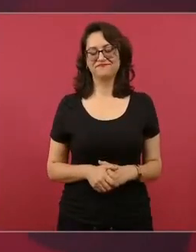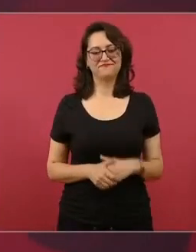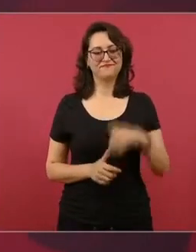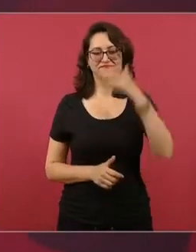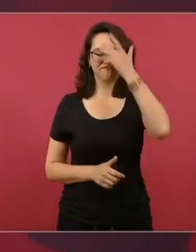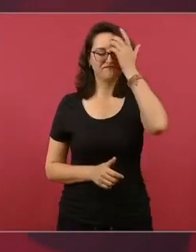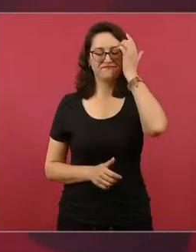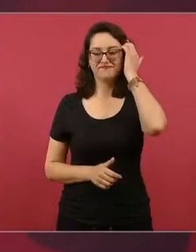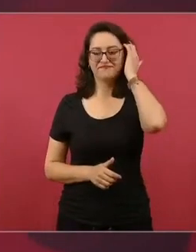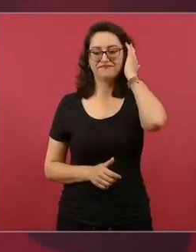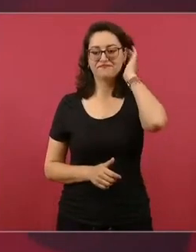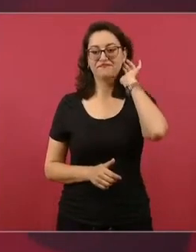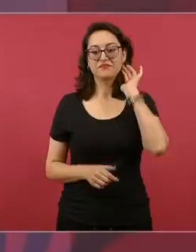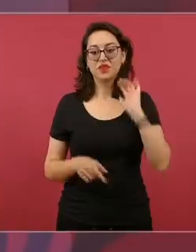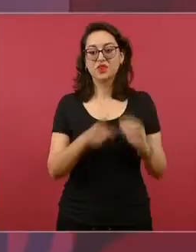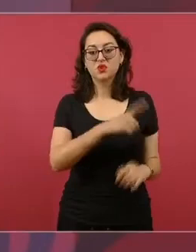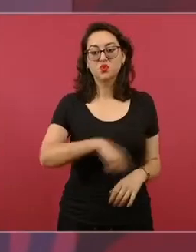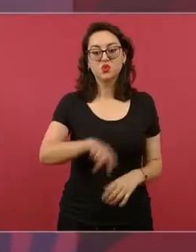muchos no son